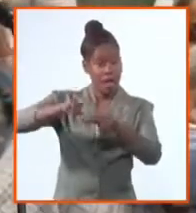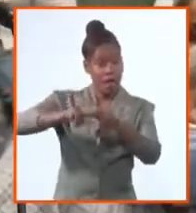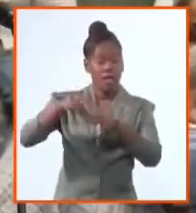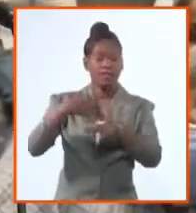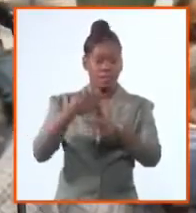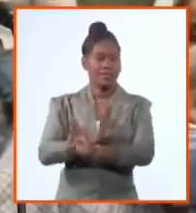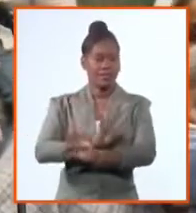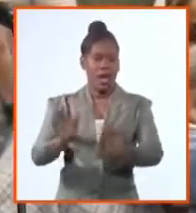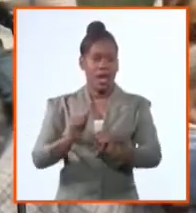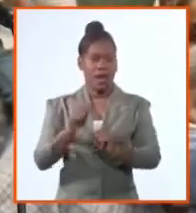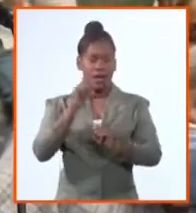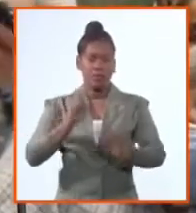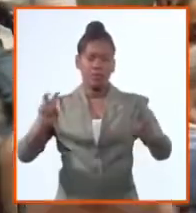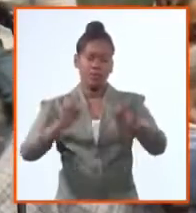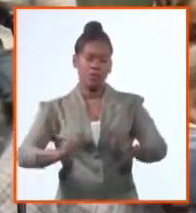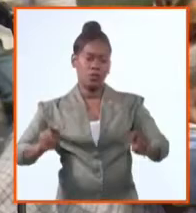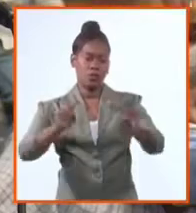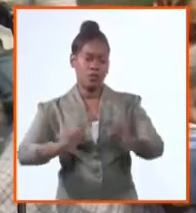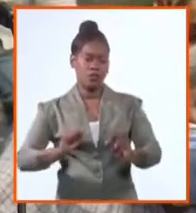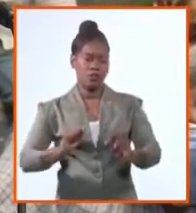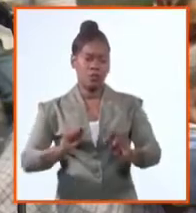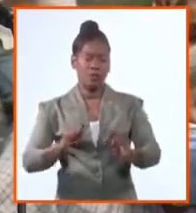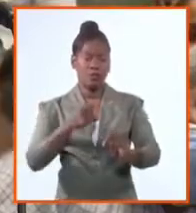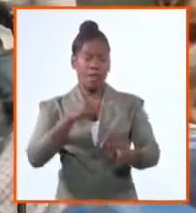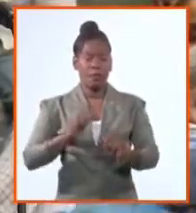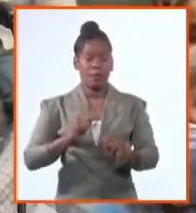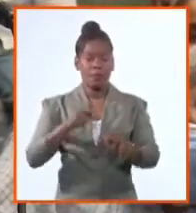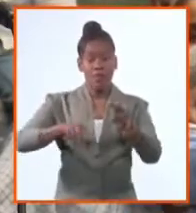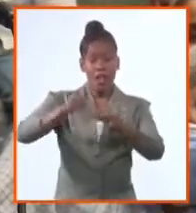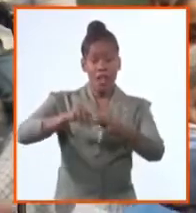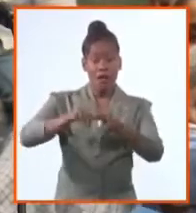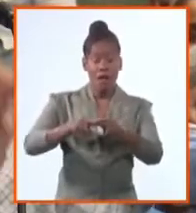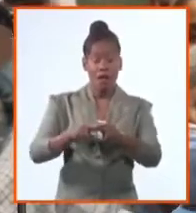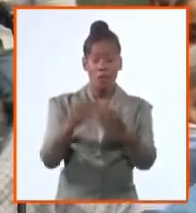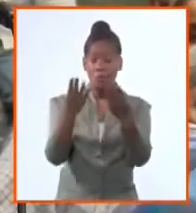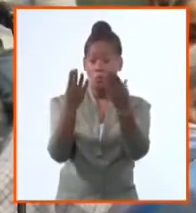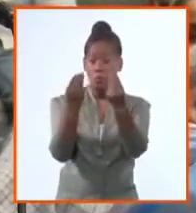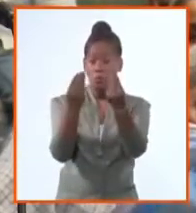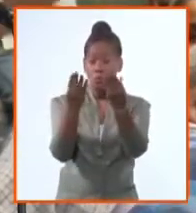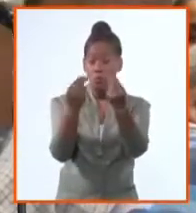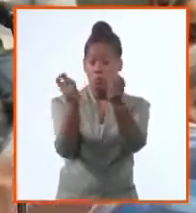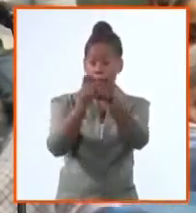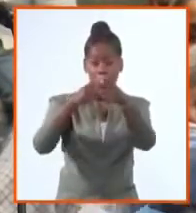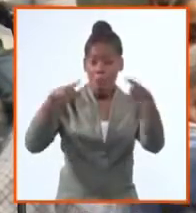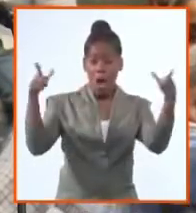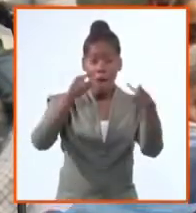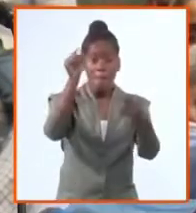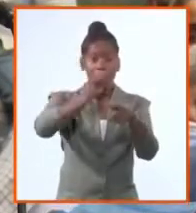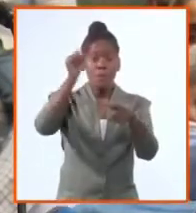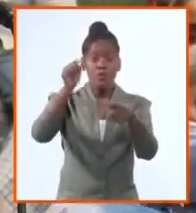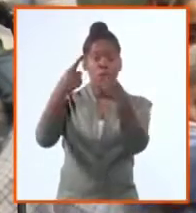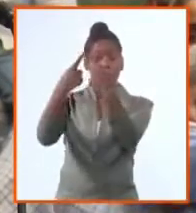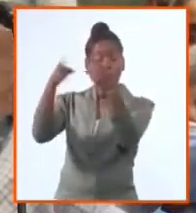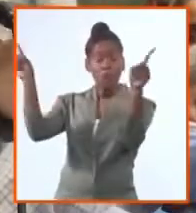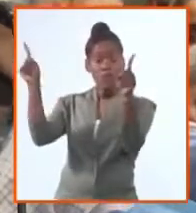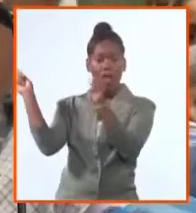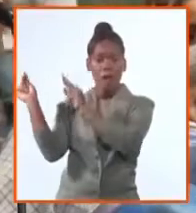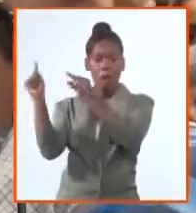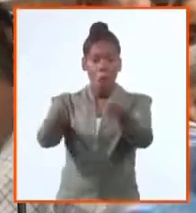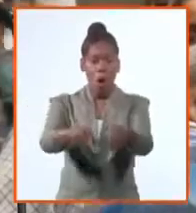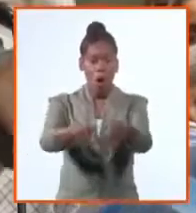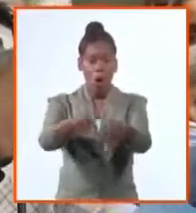migración. Sin la migración en La Habana estaría más despoblada y más envejecida, porque pierde población por la migración